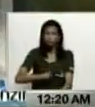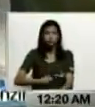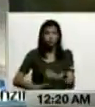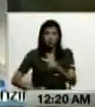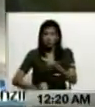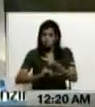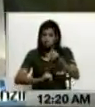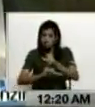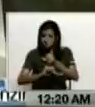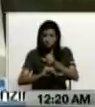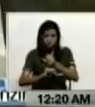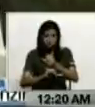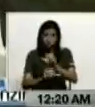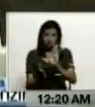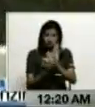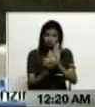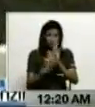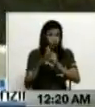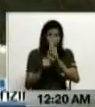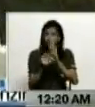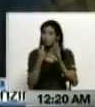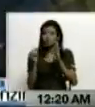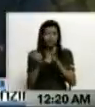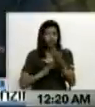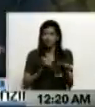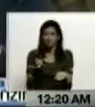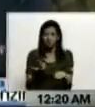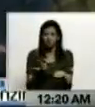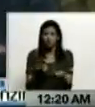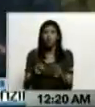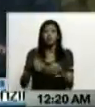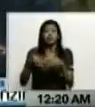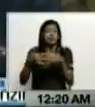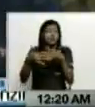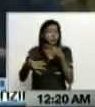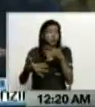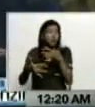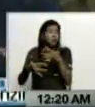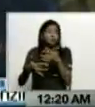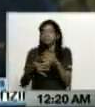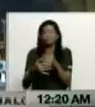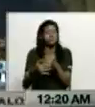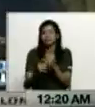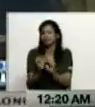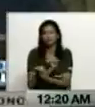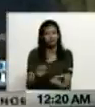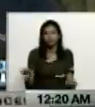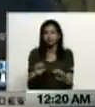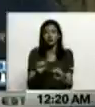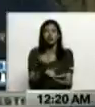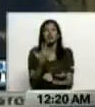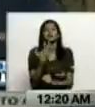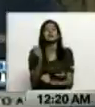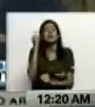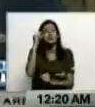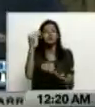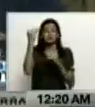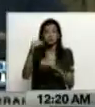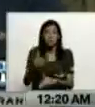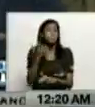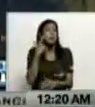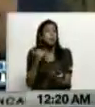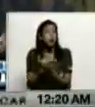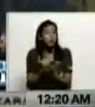jurídico y por el contrario genera unas expectativas que a la postre se van a convertir en grandes frustraciones en 30 días